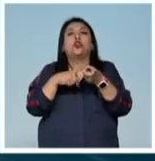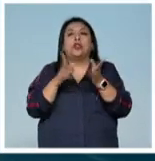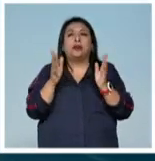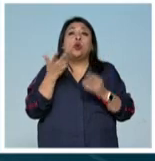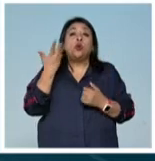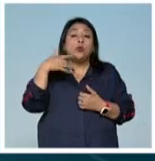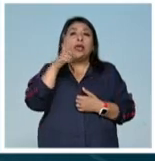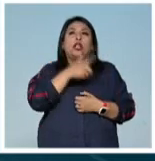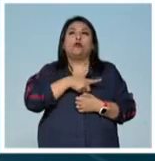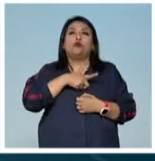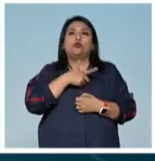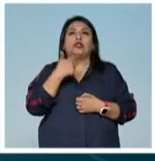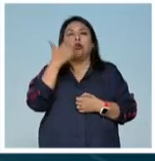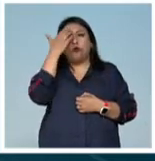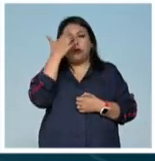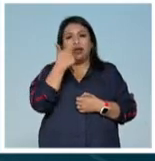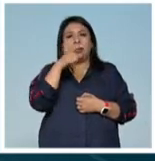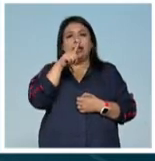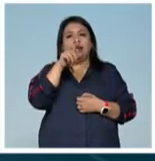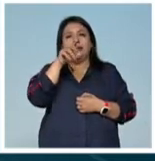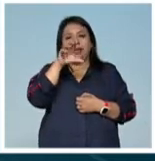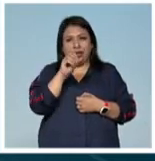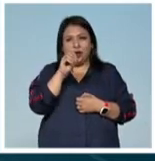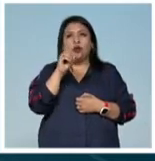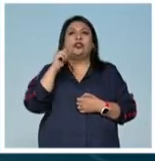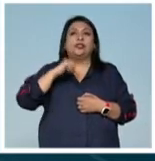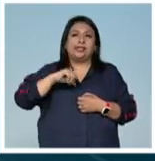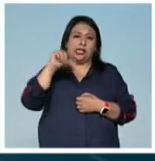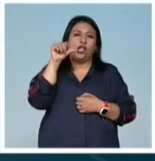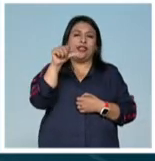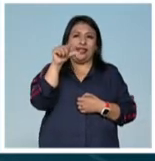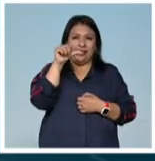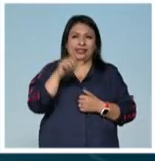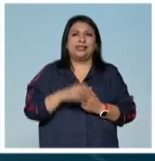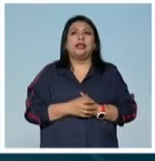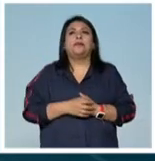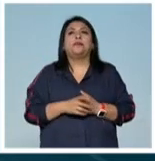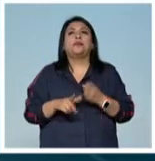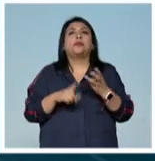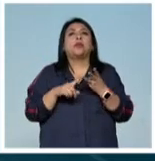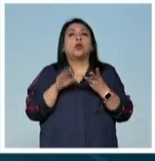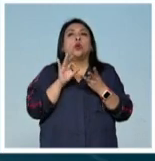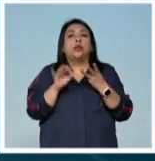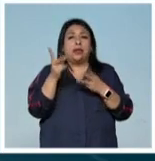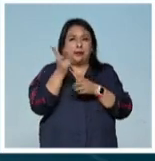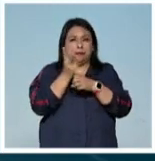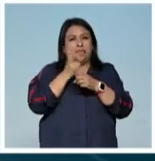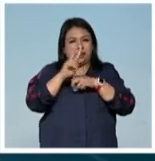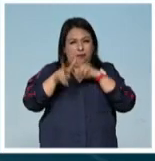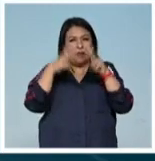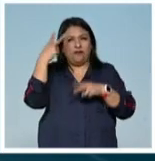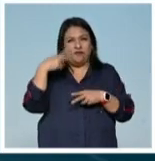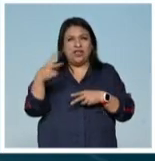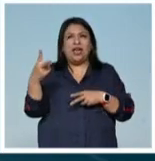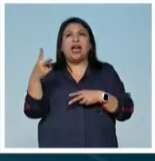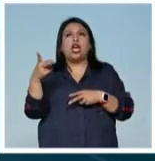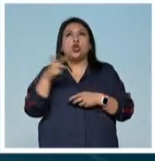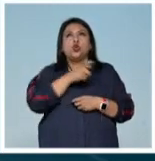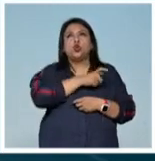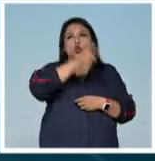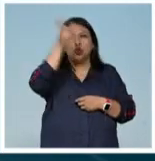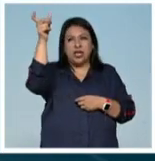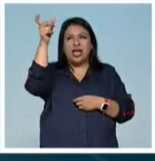hubiera gustado conocer a Galileo en el siglo XVI. Y finalmente te invitan a viajar en una nave